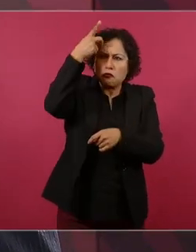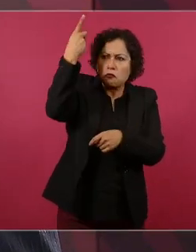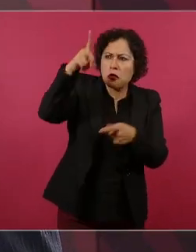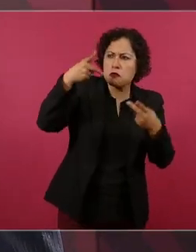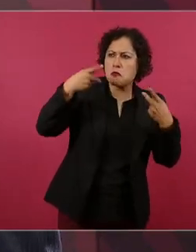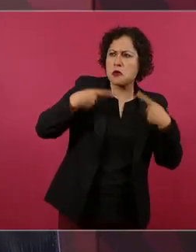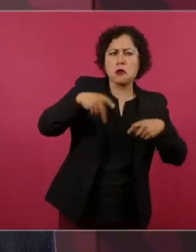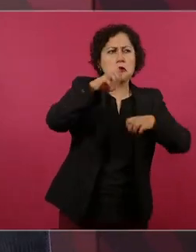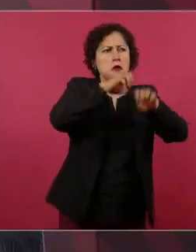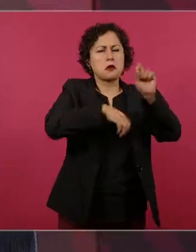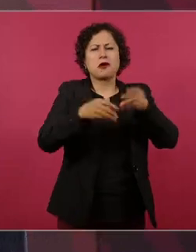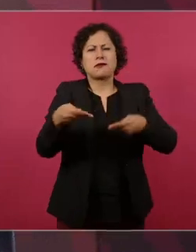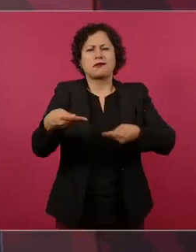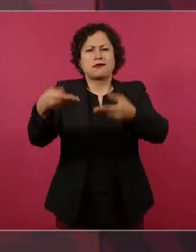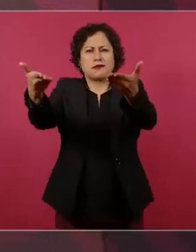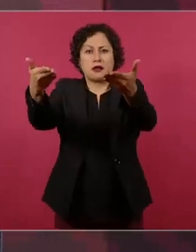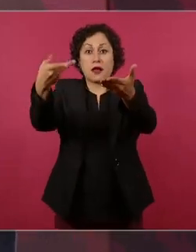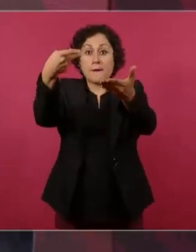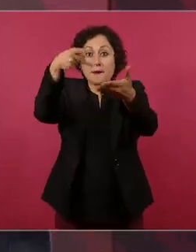Y eso